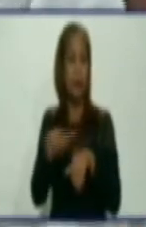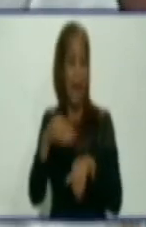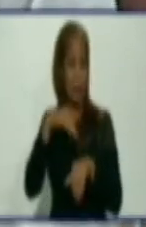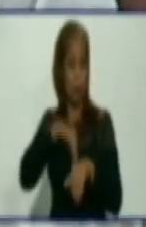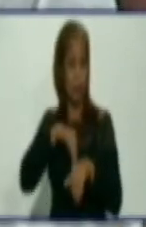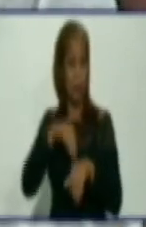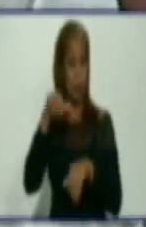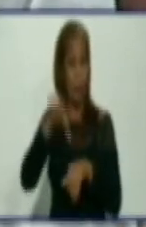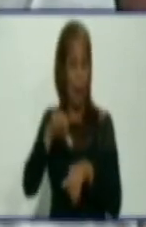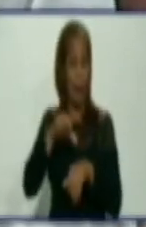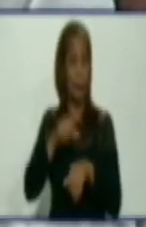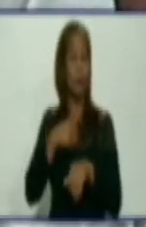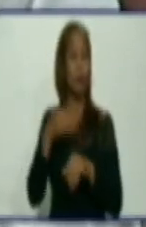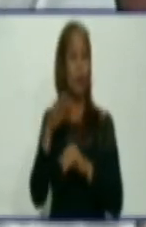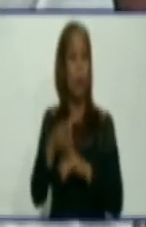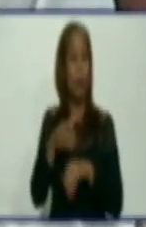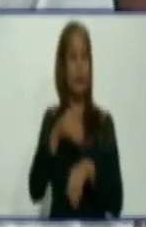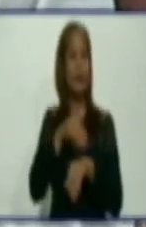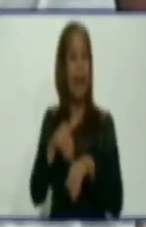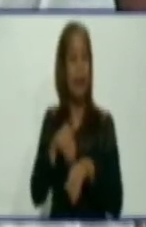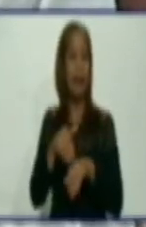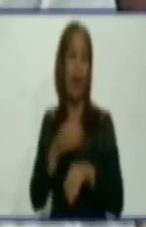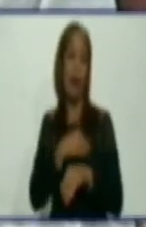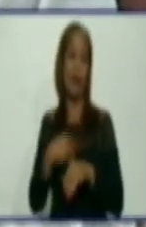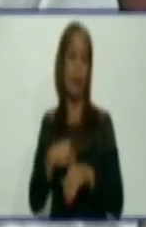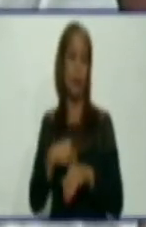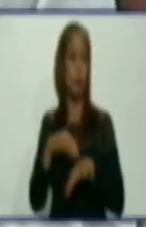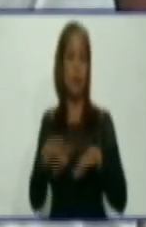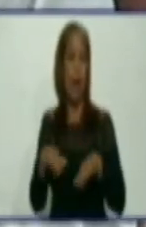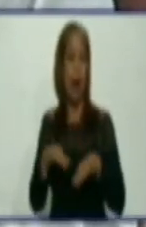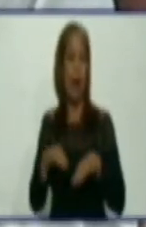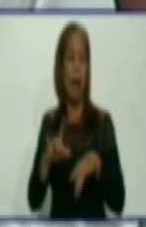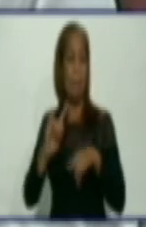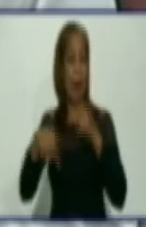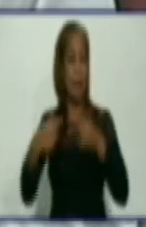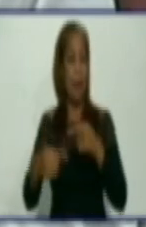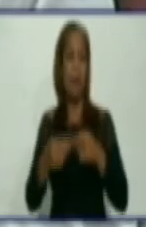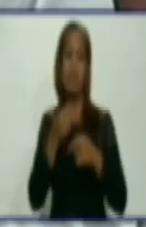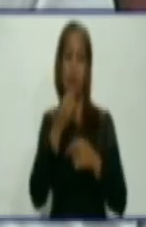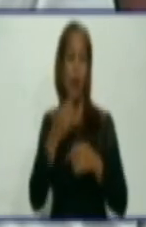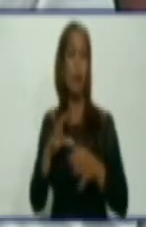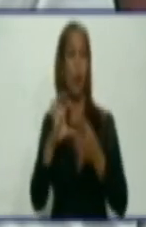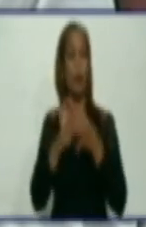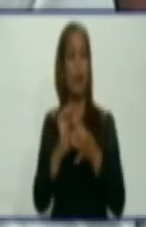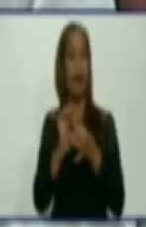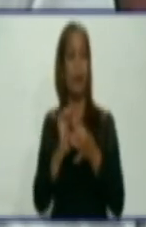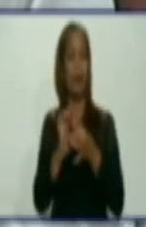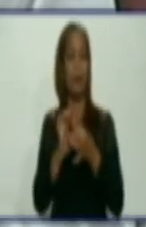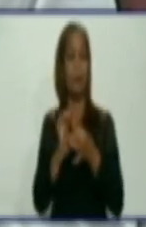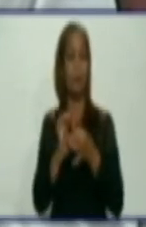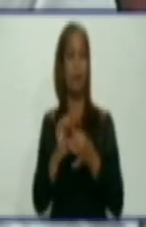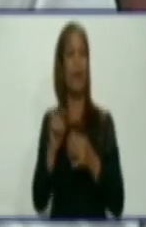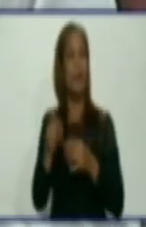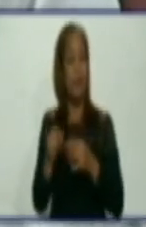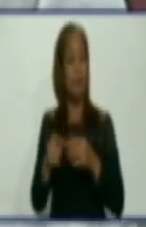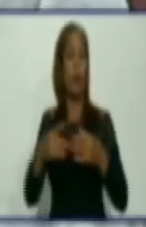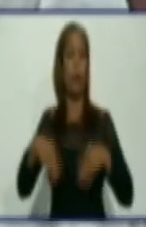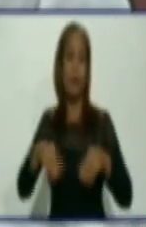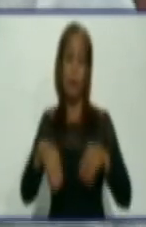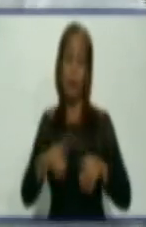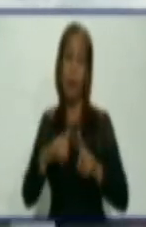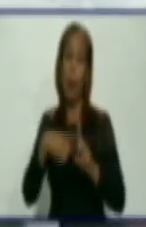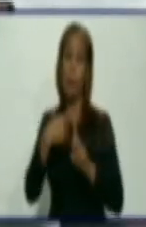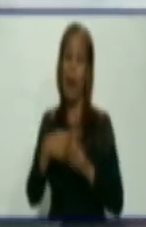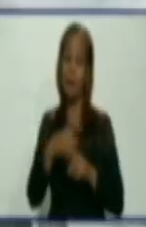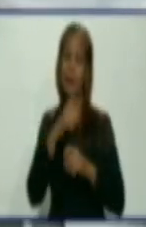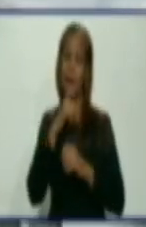de foco. Es decir, eso indiscutiblemente que nos hace más vulnerables y nos pone en una situación más difícil